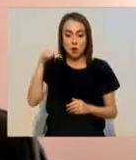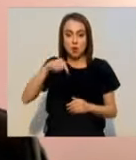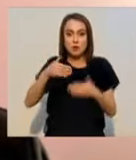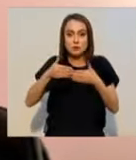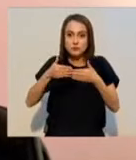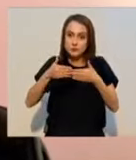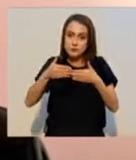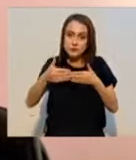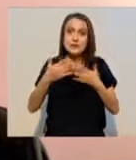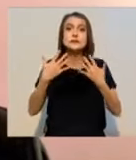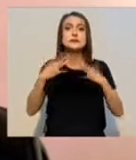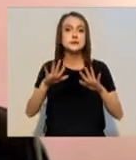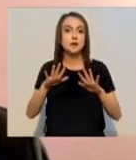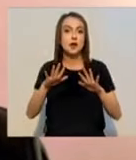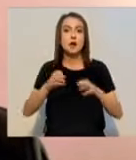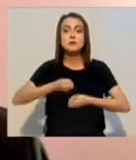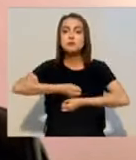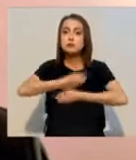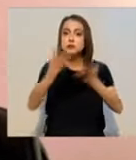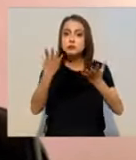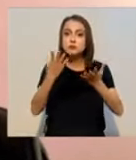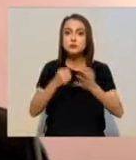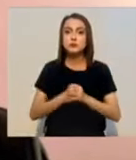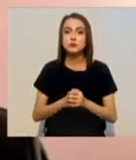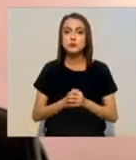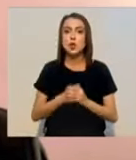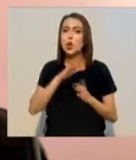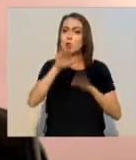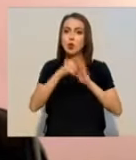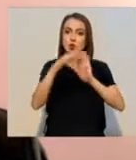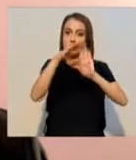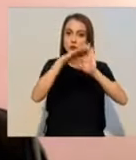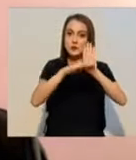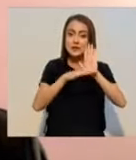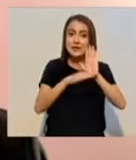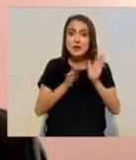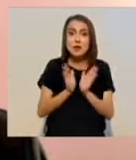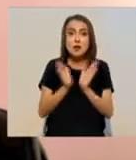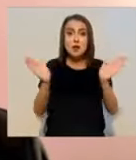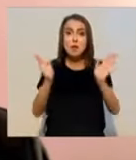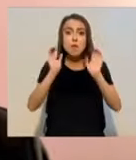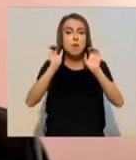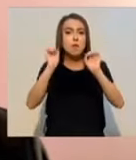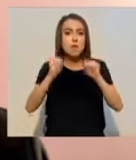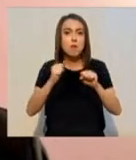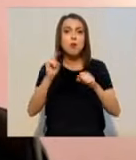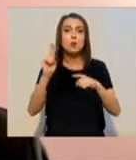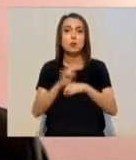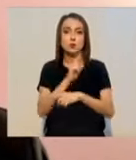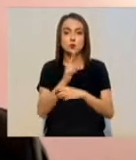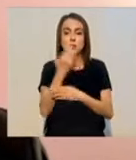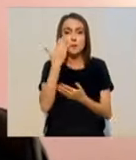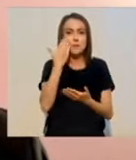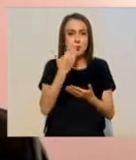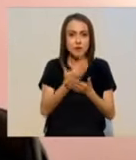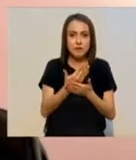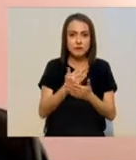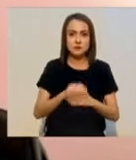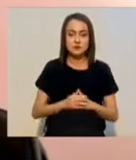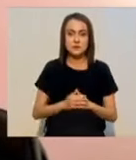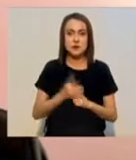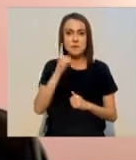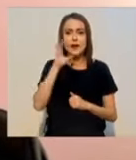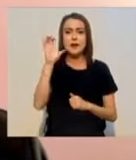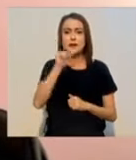hoy ya están publicados los lineamientos generales para el uso de las pruebas